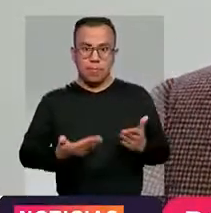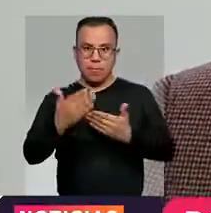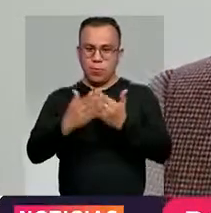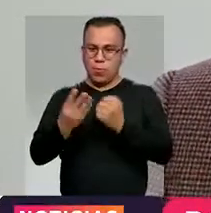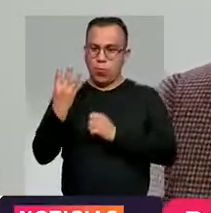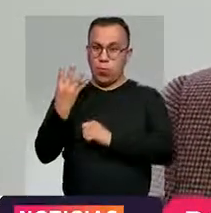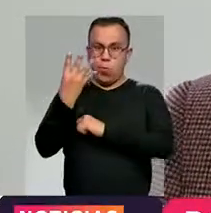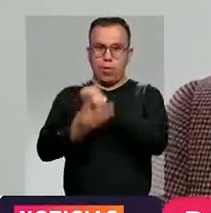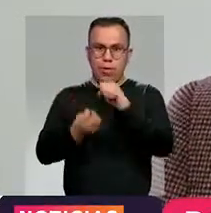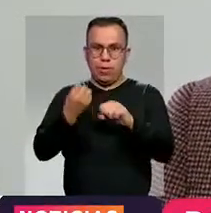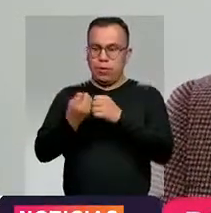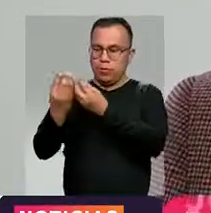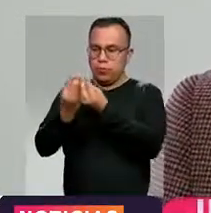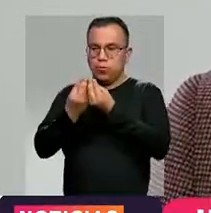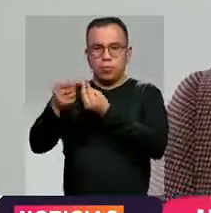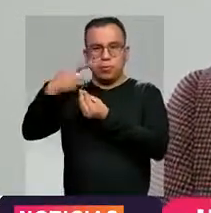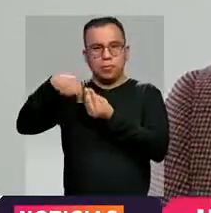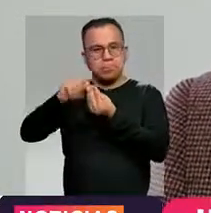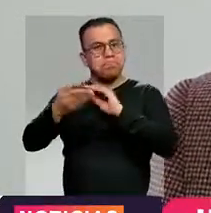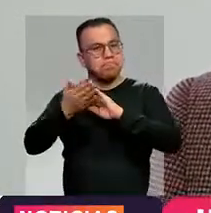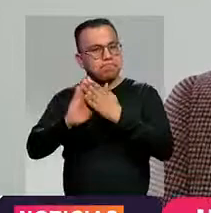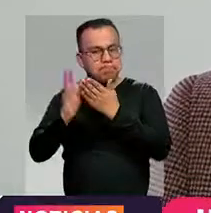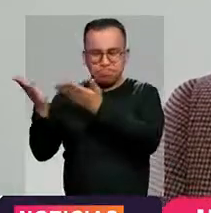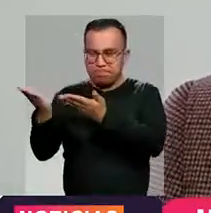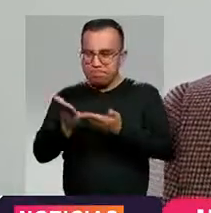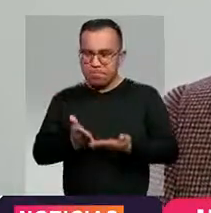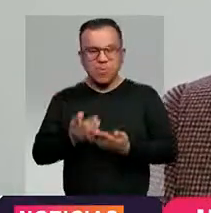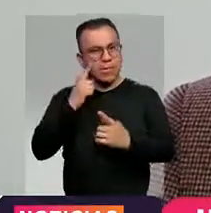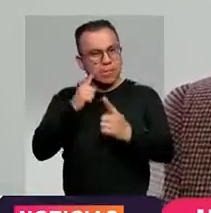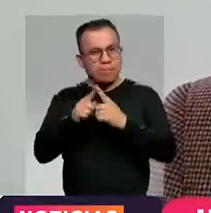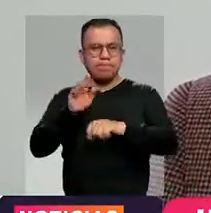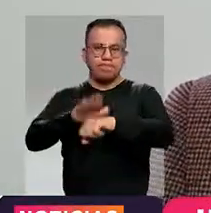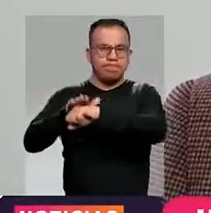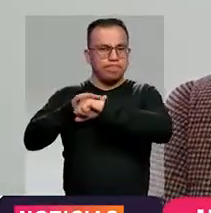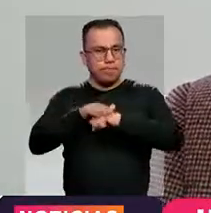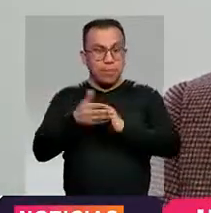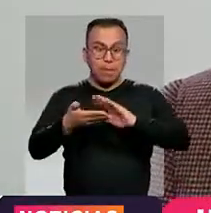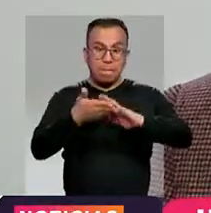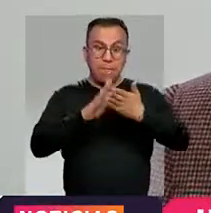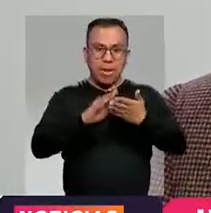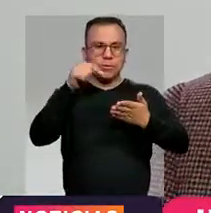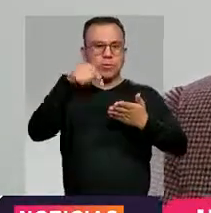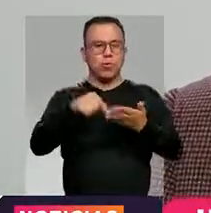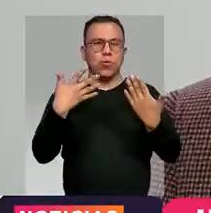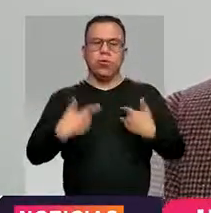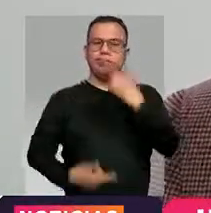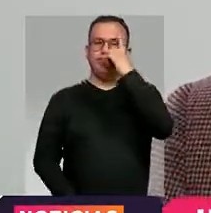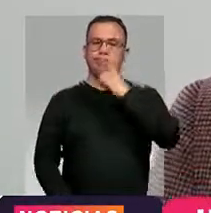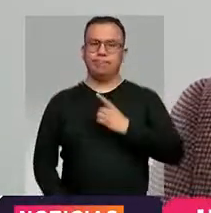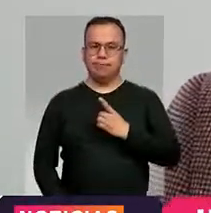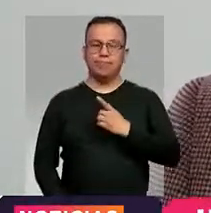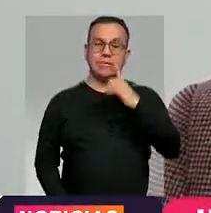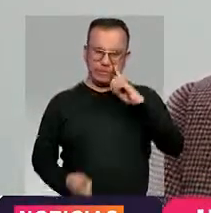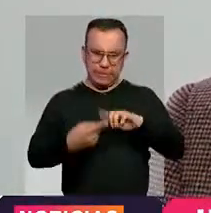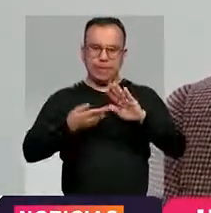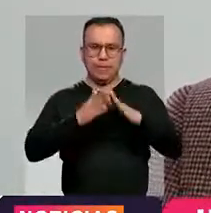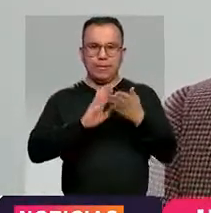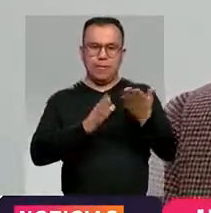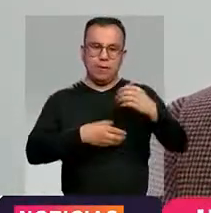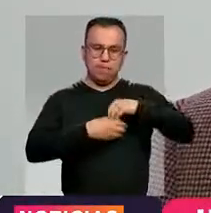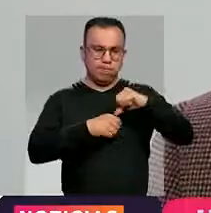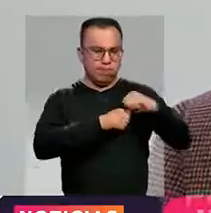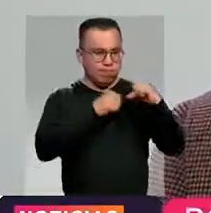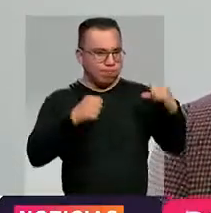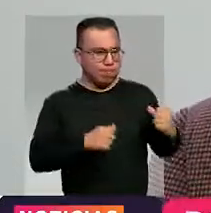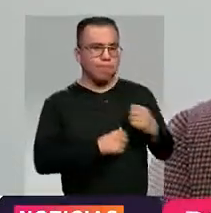cuatrenio, a los nuevos consejeros de paz, instándolos y llamándolos a que la paz es una decisión que debemos llevar todos en el